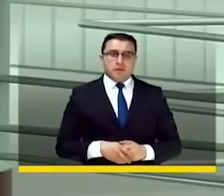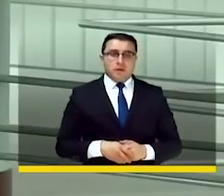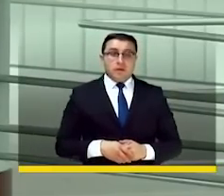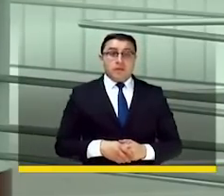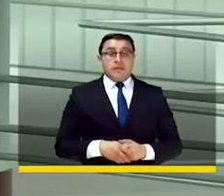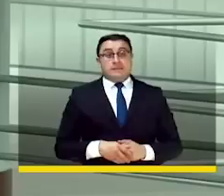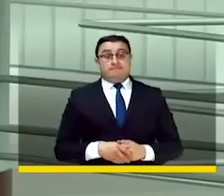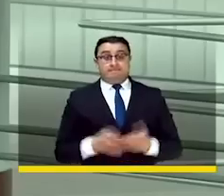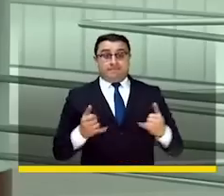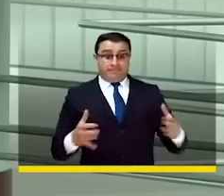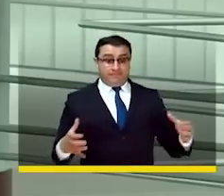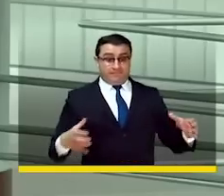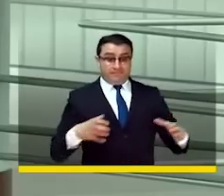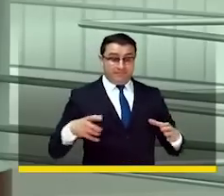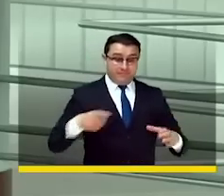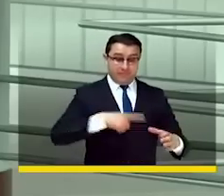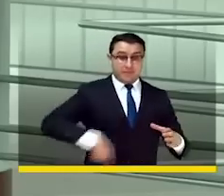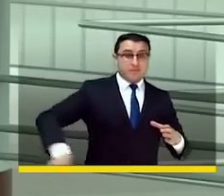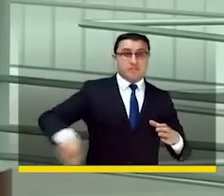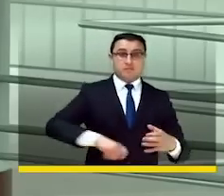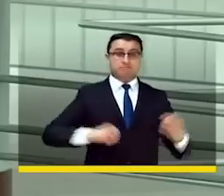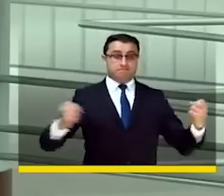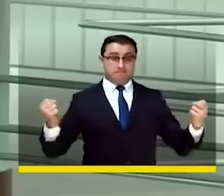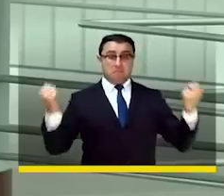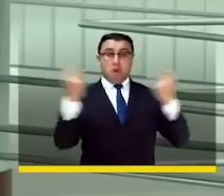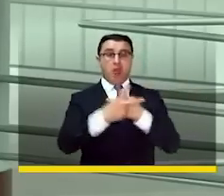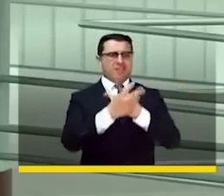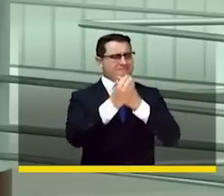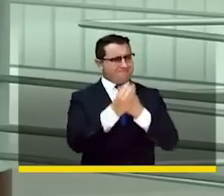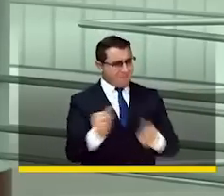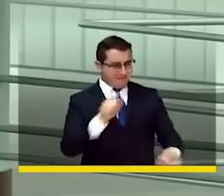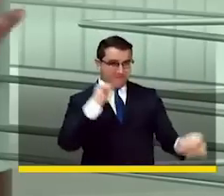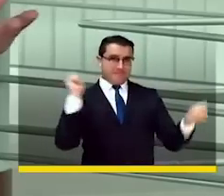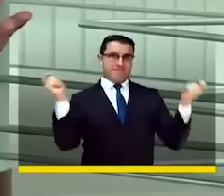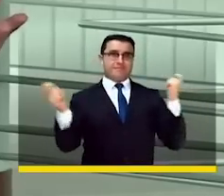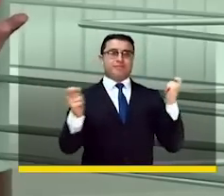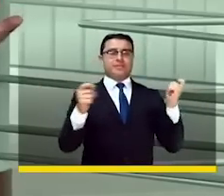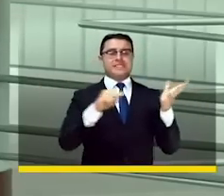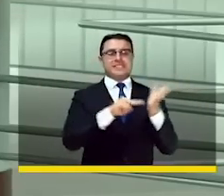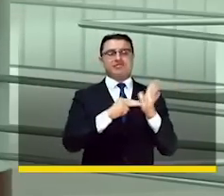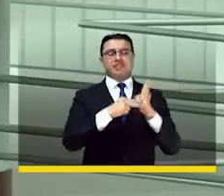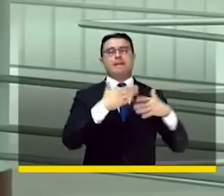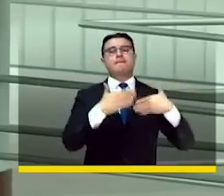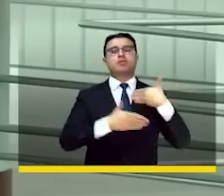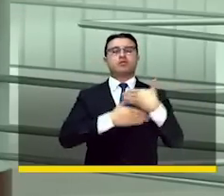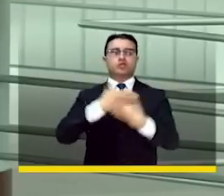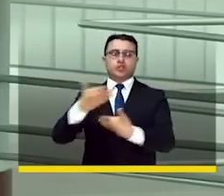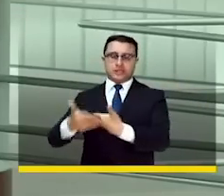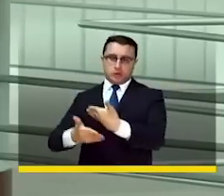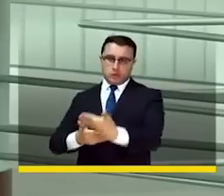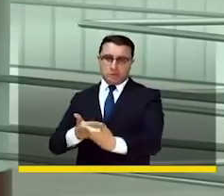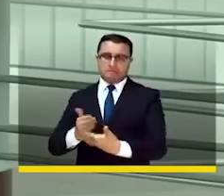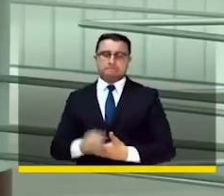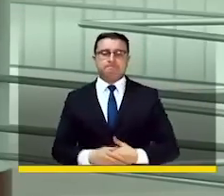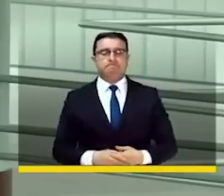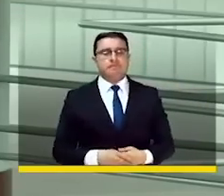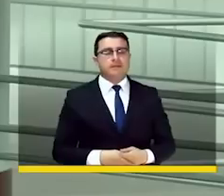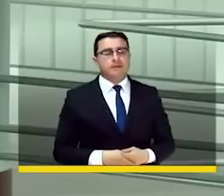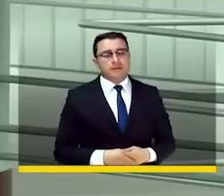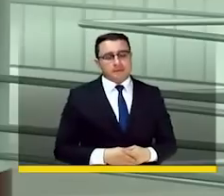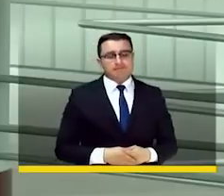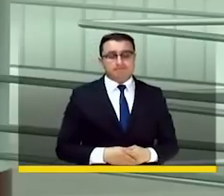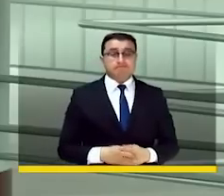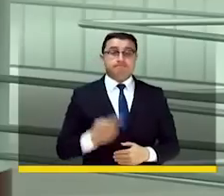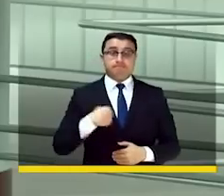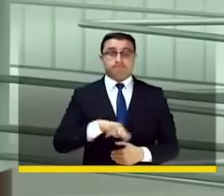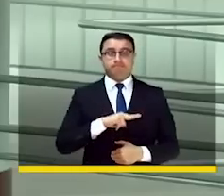disolver la violencia allí, pues es un proceso. Entonces, hemos alcanzado